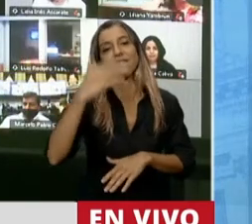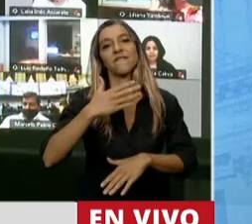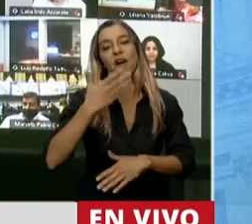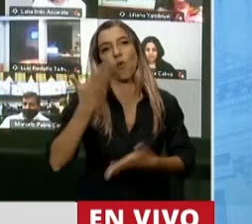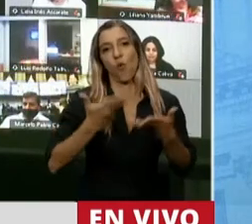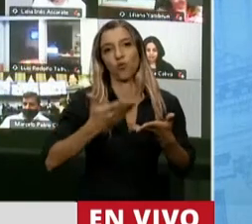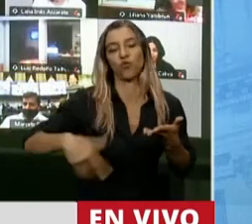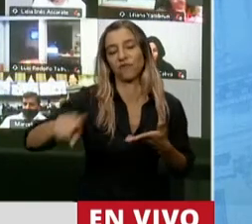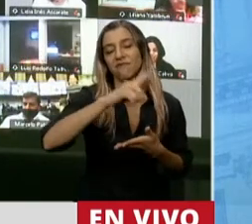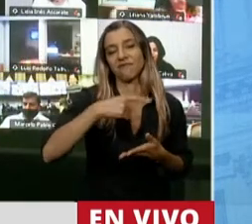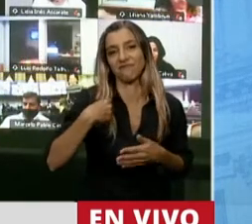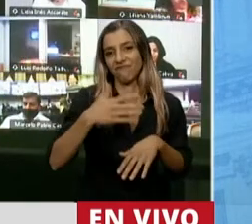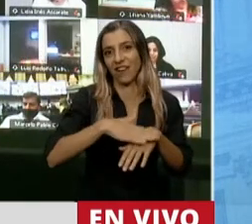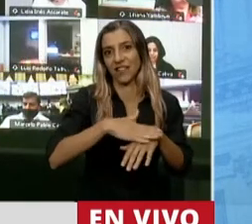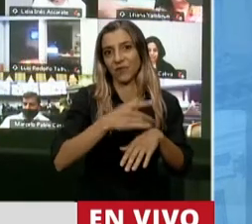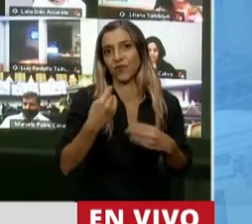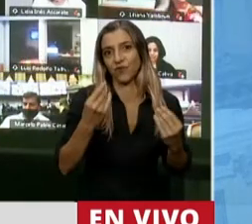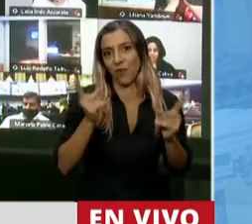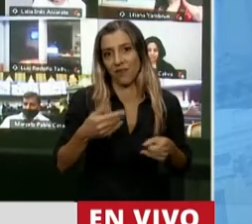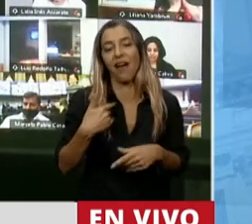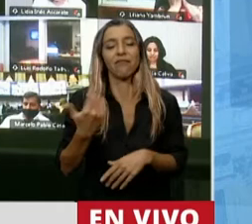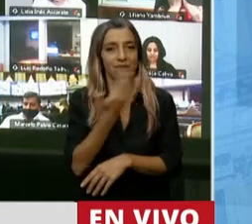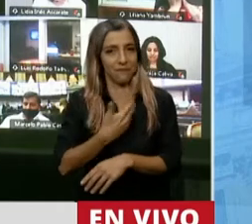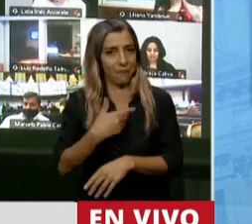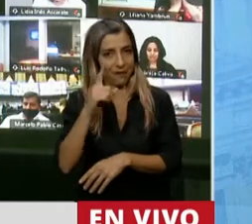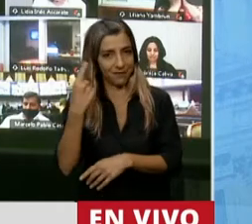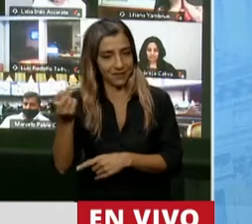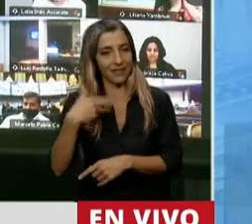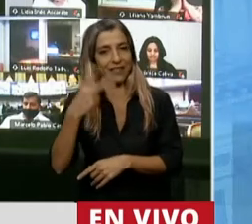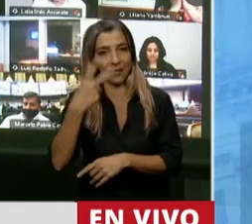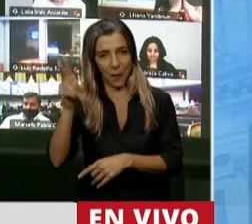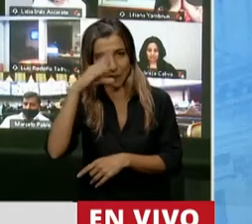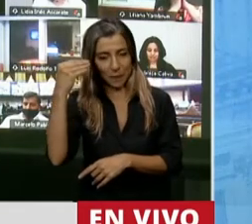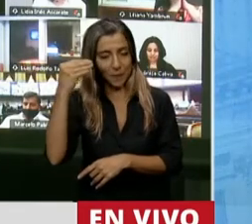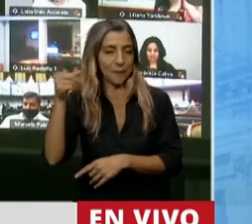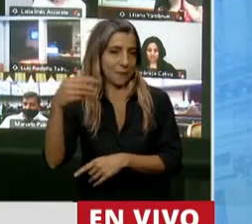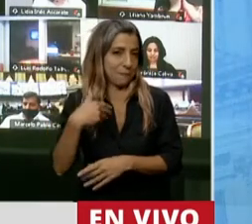con gran responsabilidad de nuestro presidente y nuestra vicepresidenta para que eso sucediera,